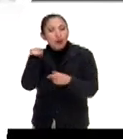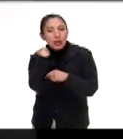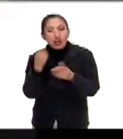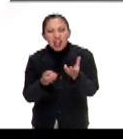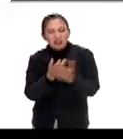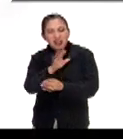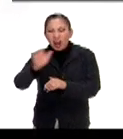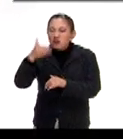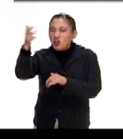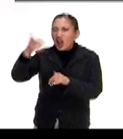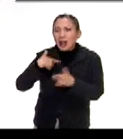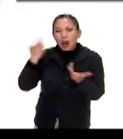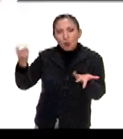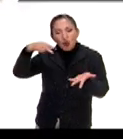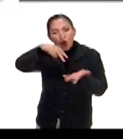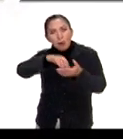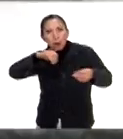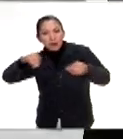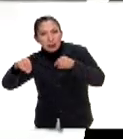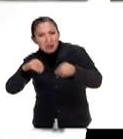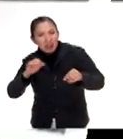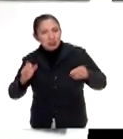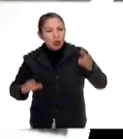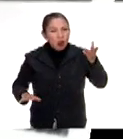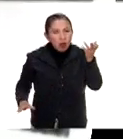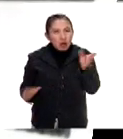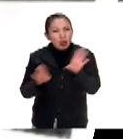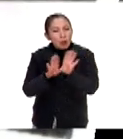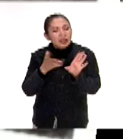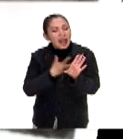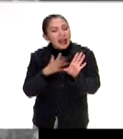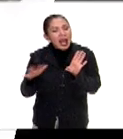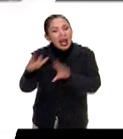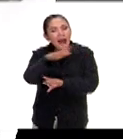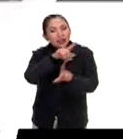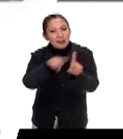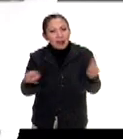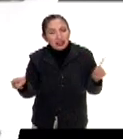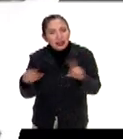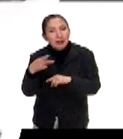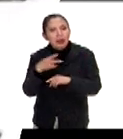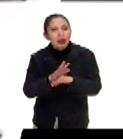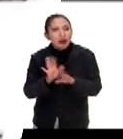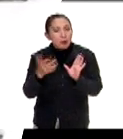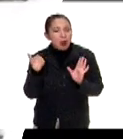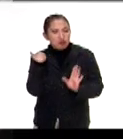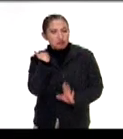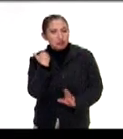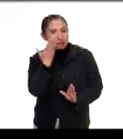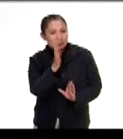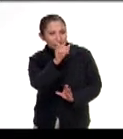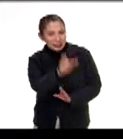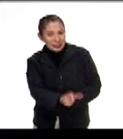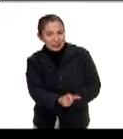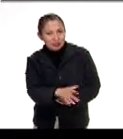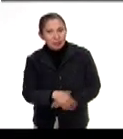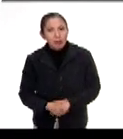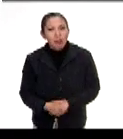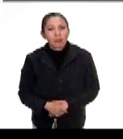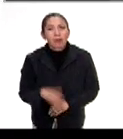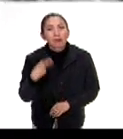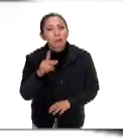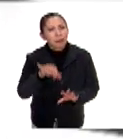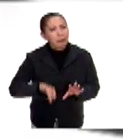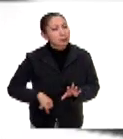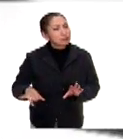modelos de los estudios, a ponerlas en movimiento, a hacer, pues como a tener entornos distintos. Pero las de la pose. Exactamente. Pero